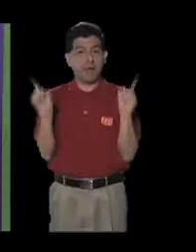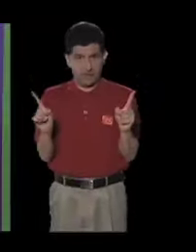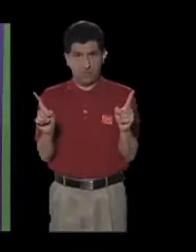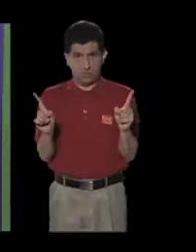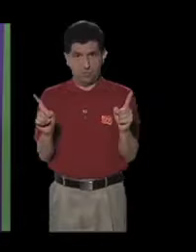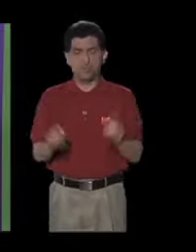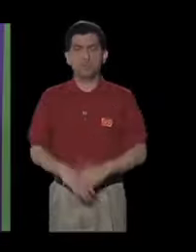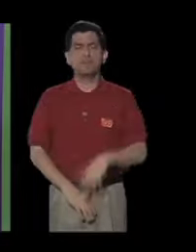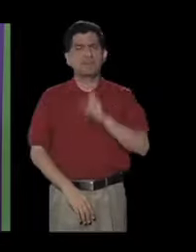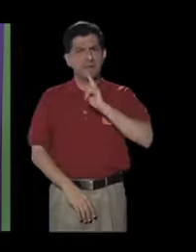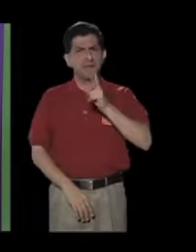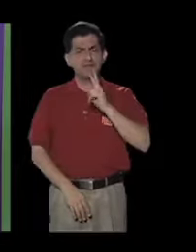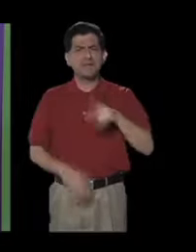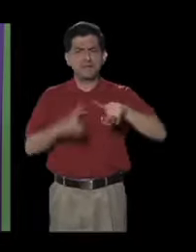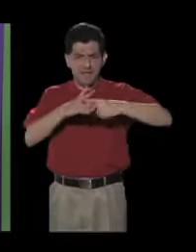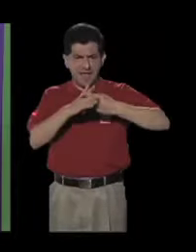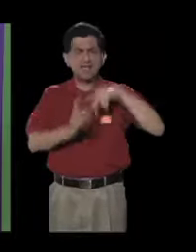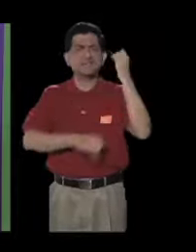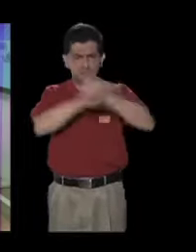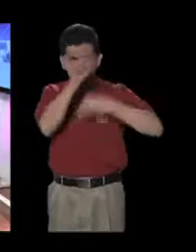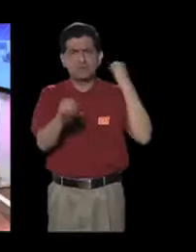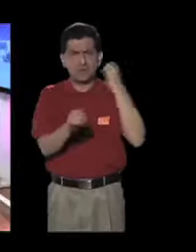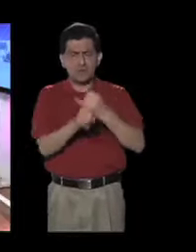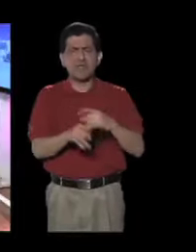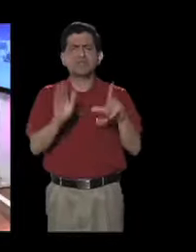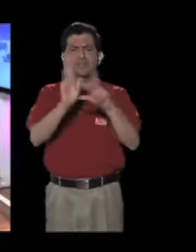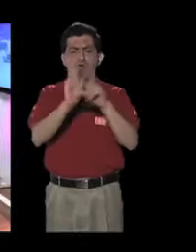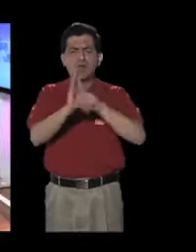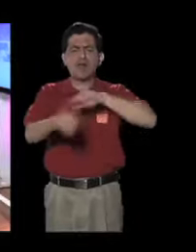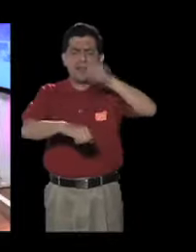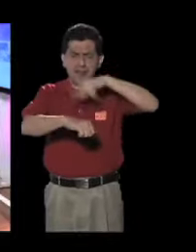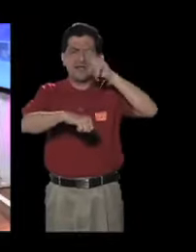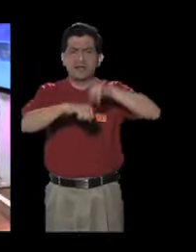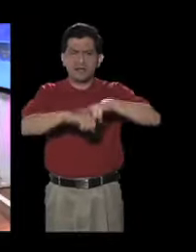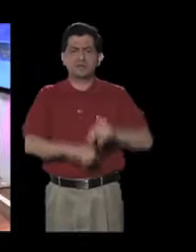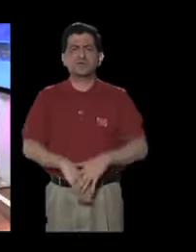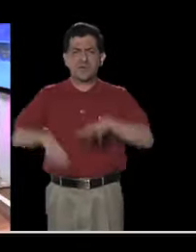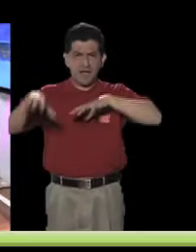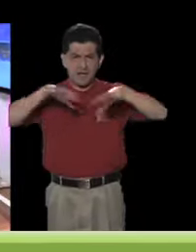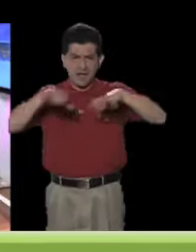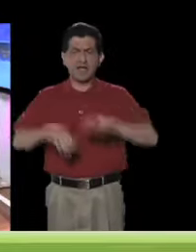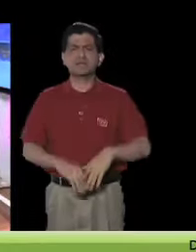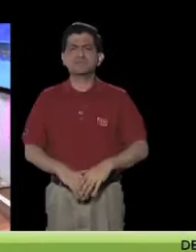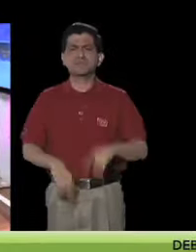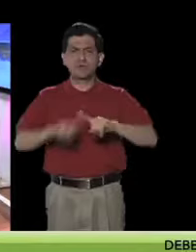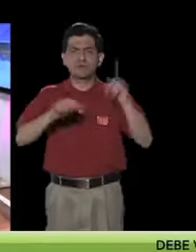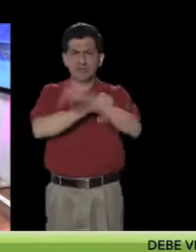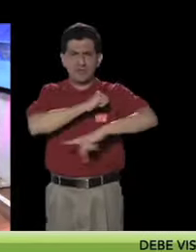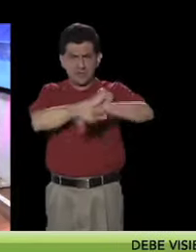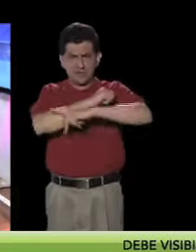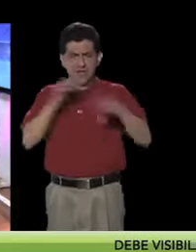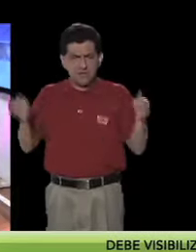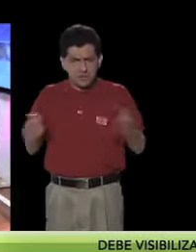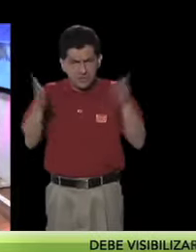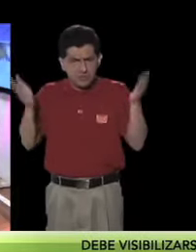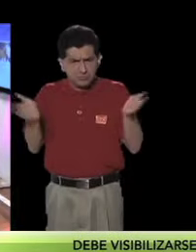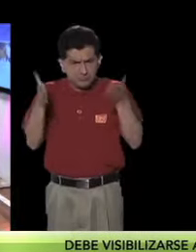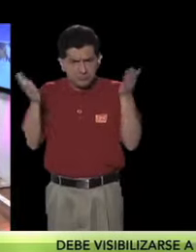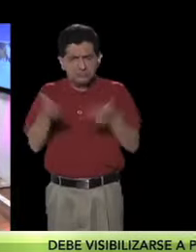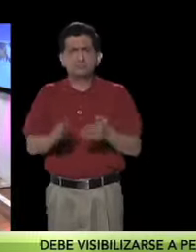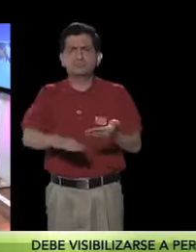también. Pero es cierto que los instrumentos internacionales, que la legislación nacional y que las acciones de los estados han